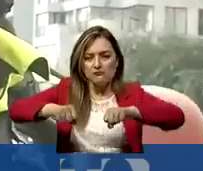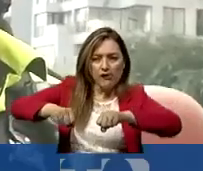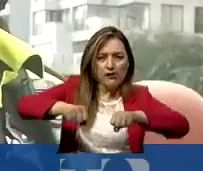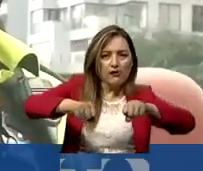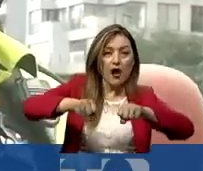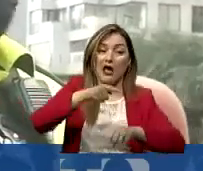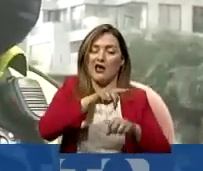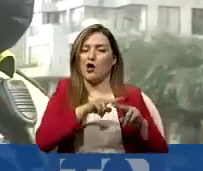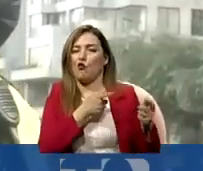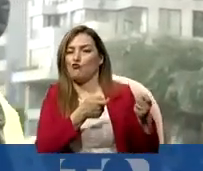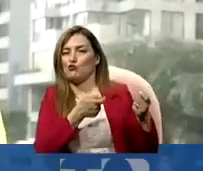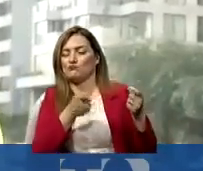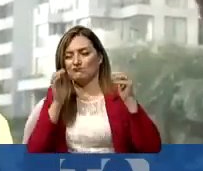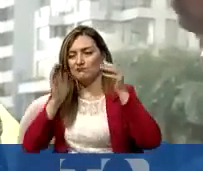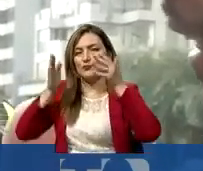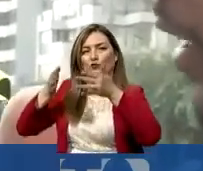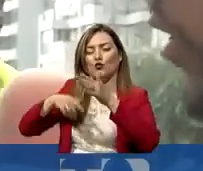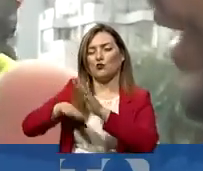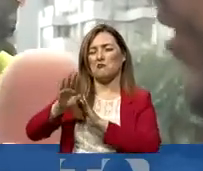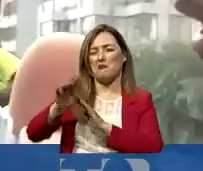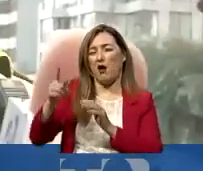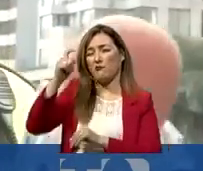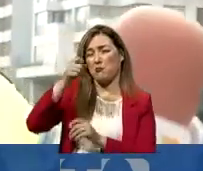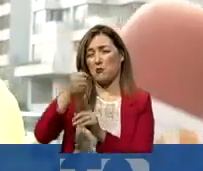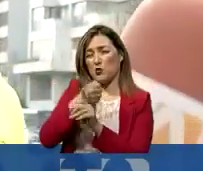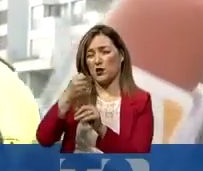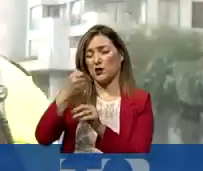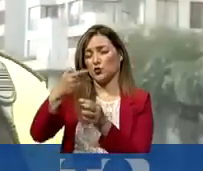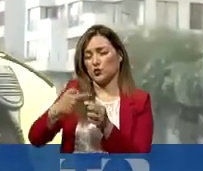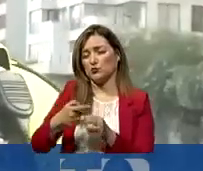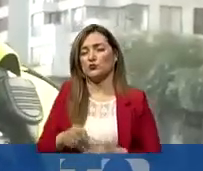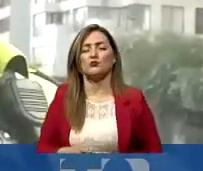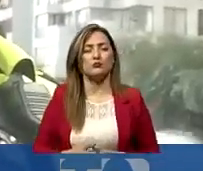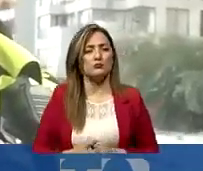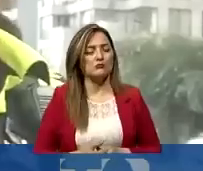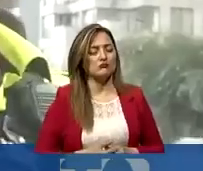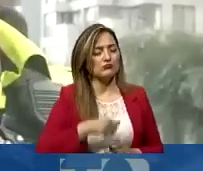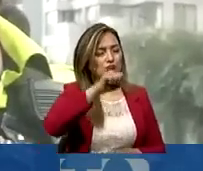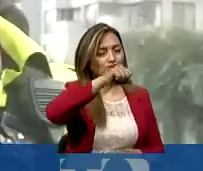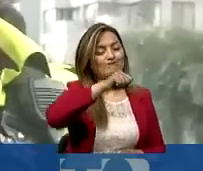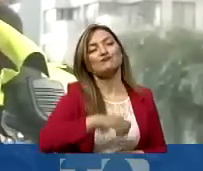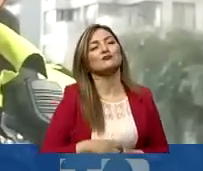también se van a focalizar en los lugares más críticos, más violentos de acá de la capital. Sí,